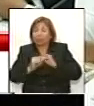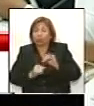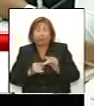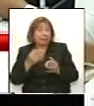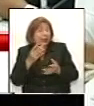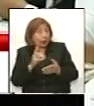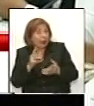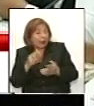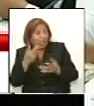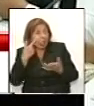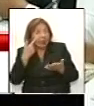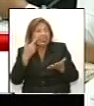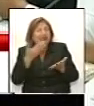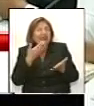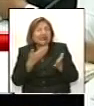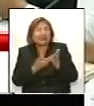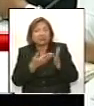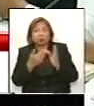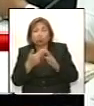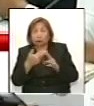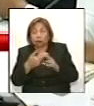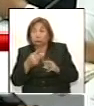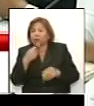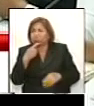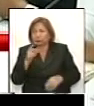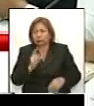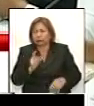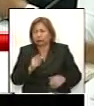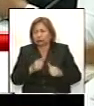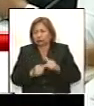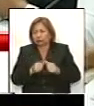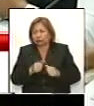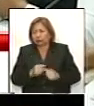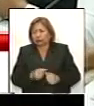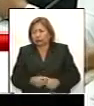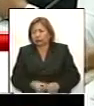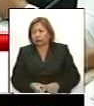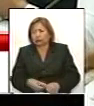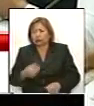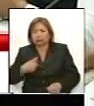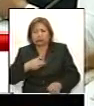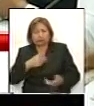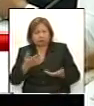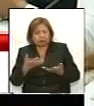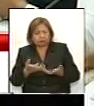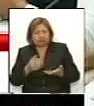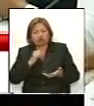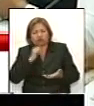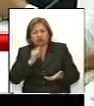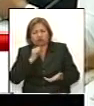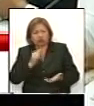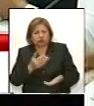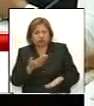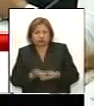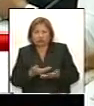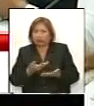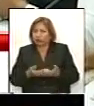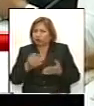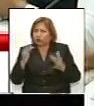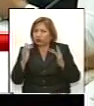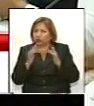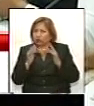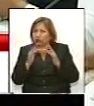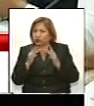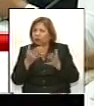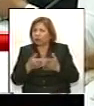datos identificables, pero no identificados como número de teléfono, lo que nosotros creemos ahí es que falta sí una coordinación